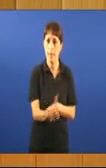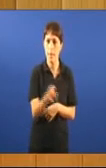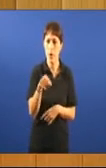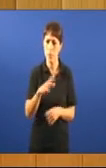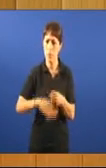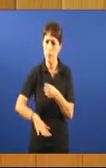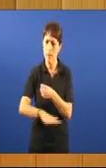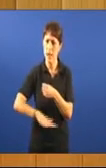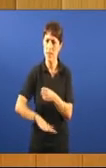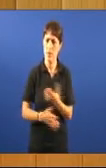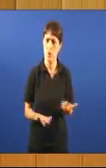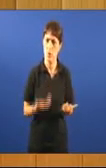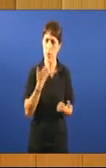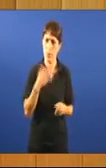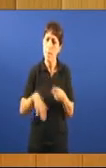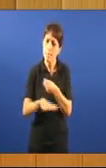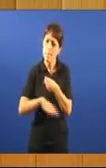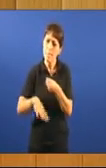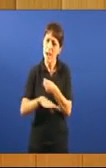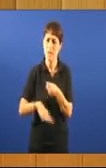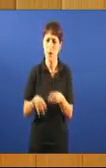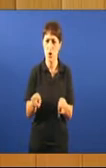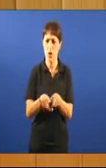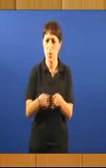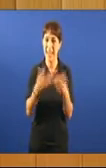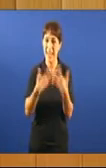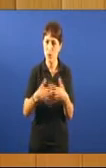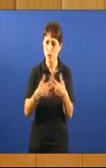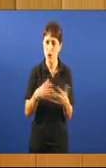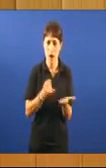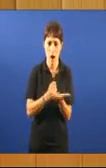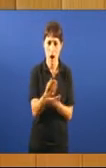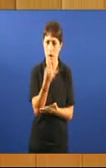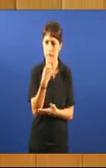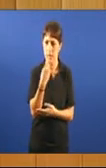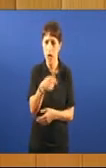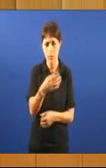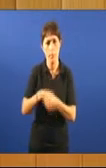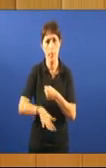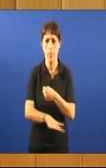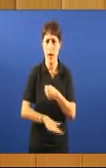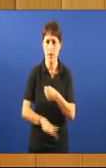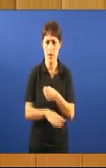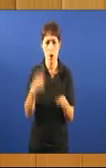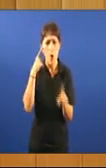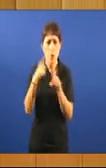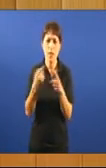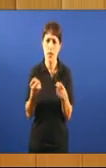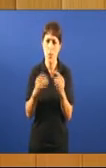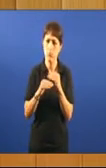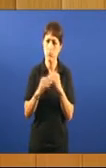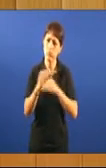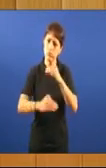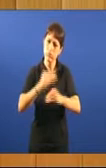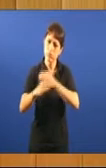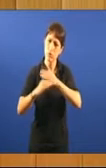unha potente industria agroalimentar. Un sector primario que asegure o desenvolvemento sostível, contribuindo a